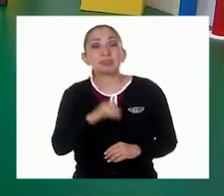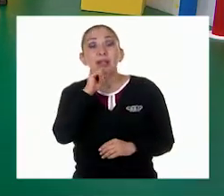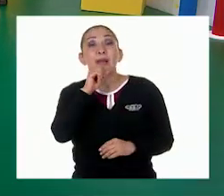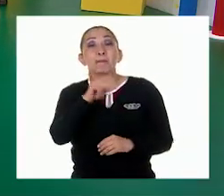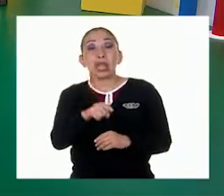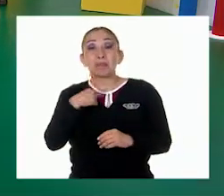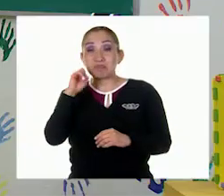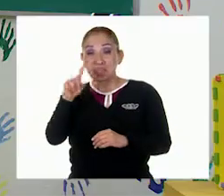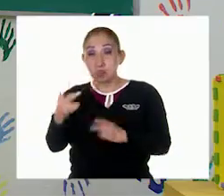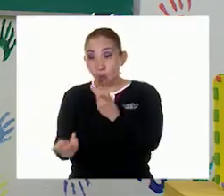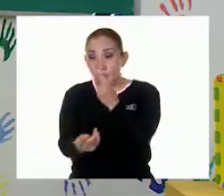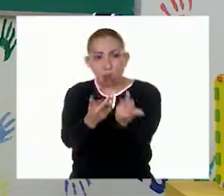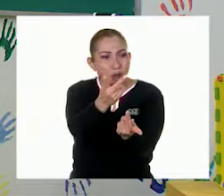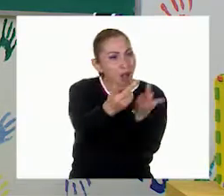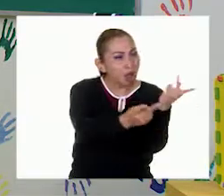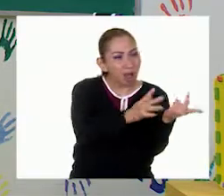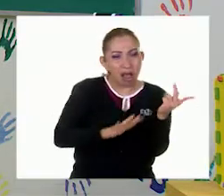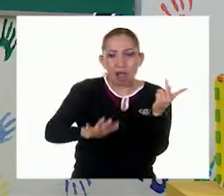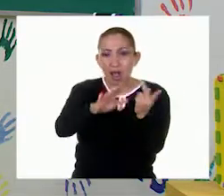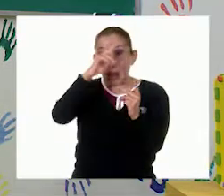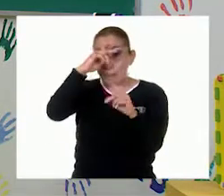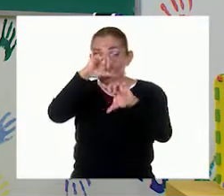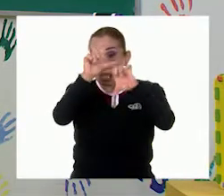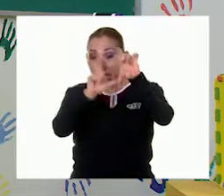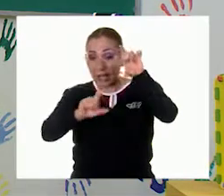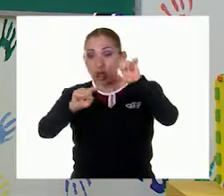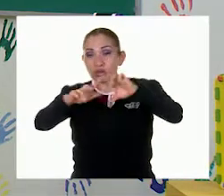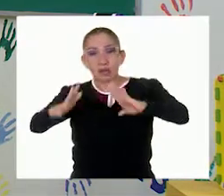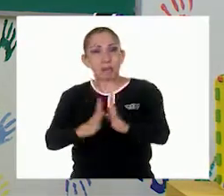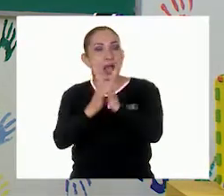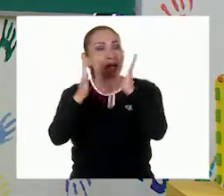las consultas que se hacen a nivel nacional, en donde